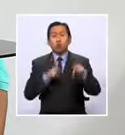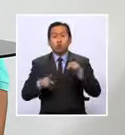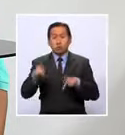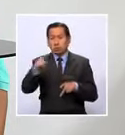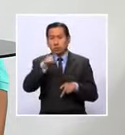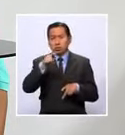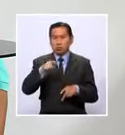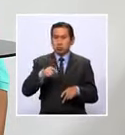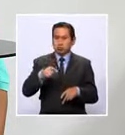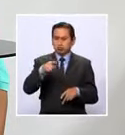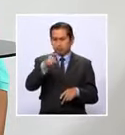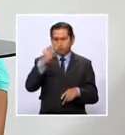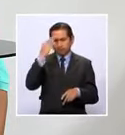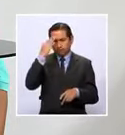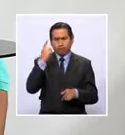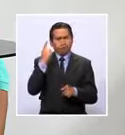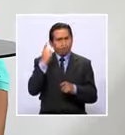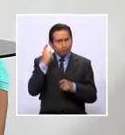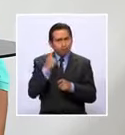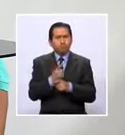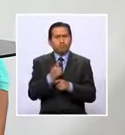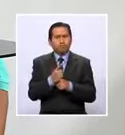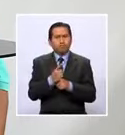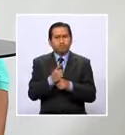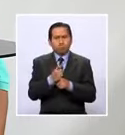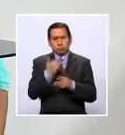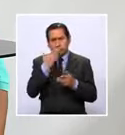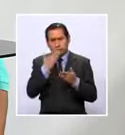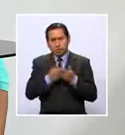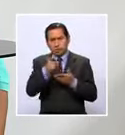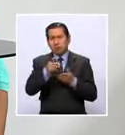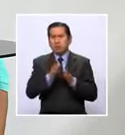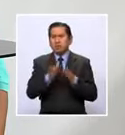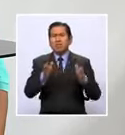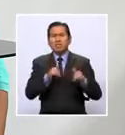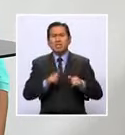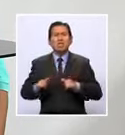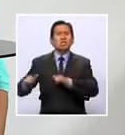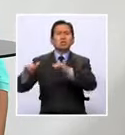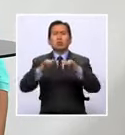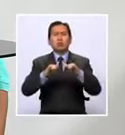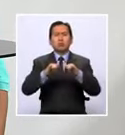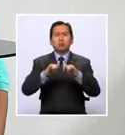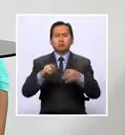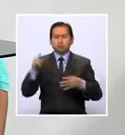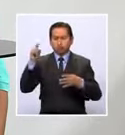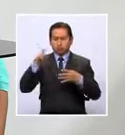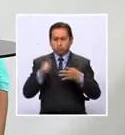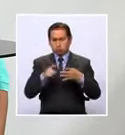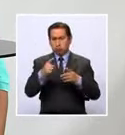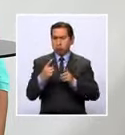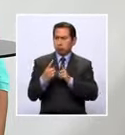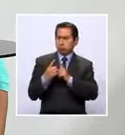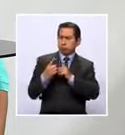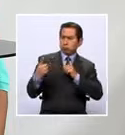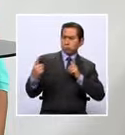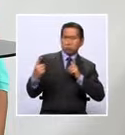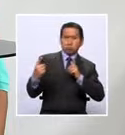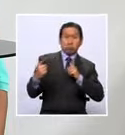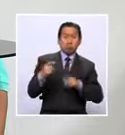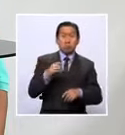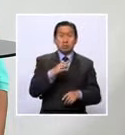de forma adecuada y de manera generalizada a las medidas de distanciamiento social